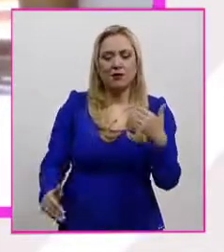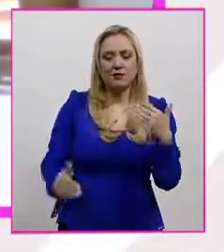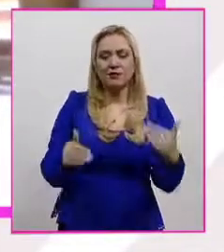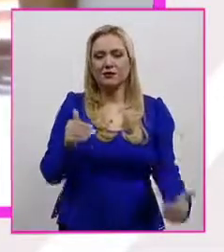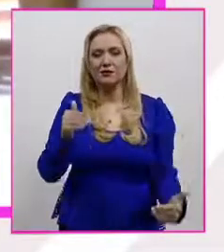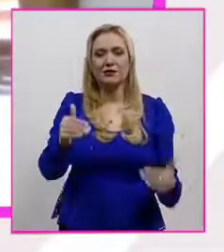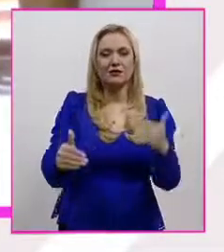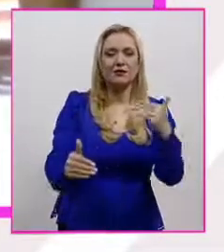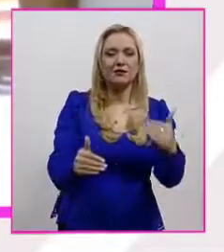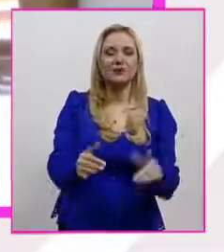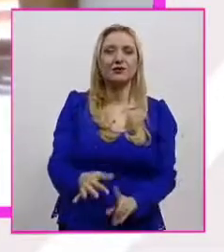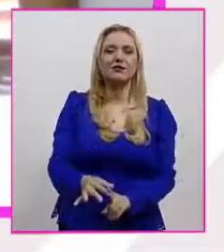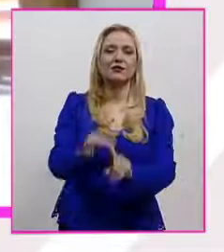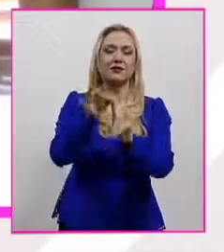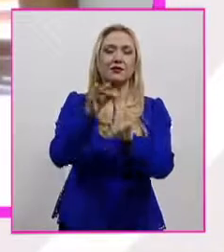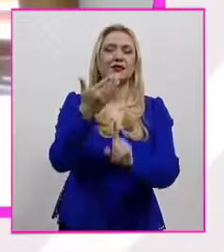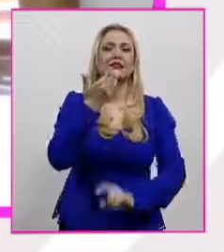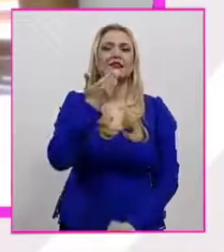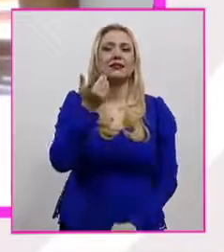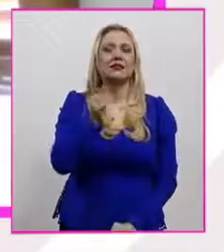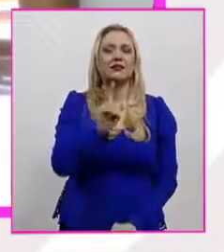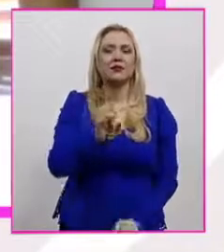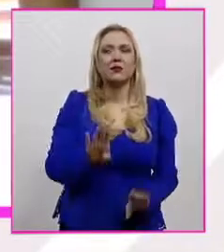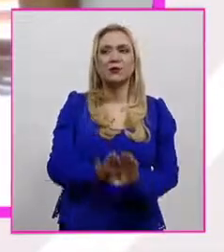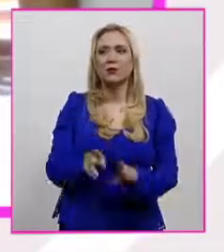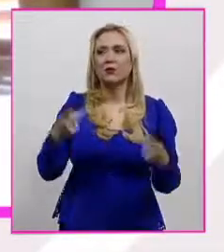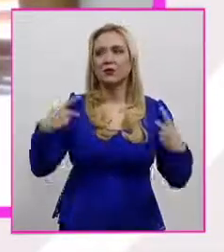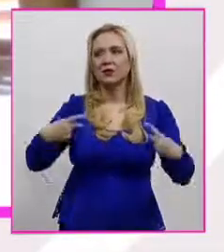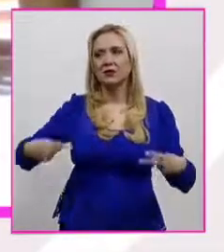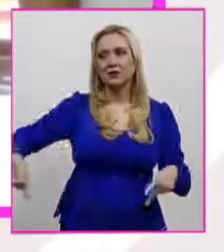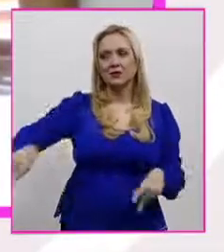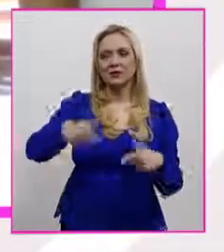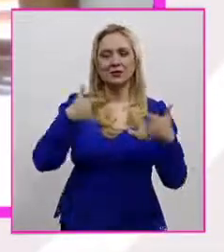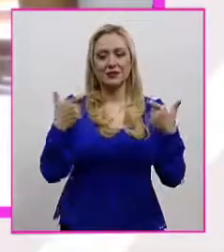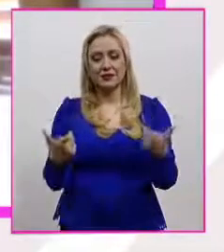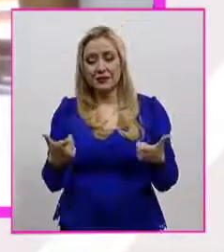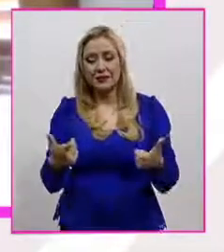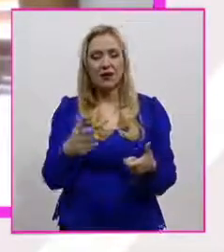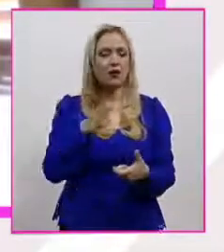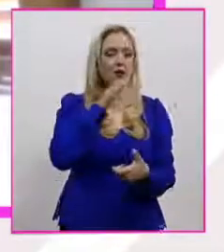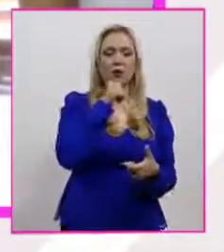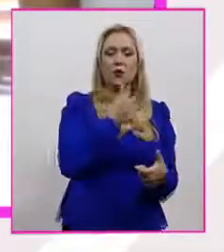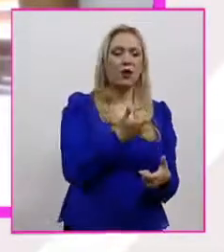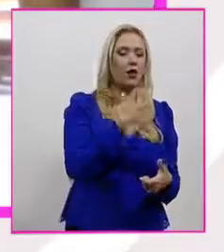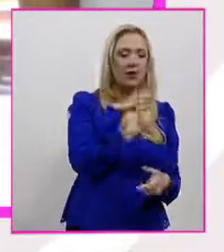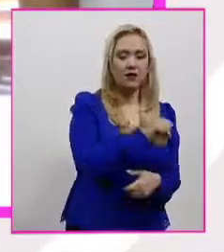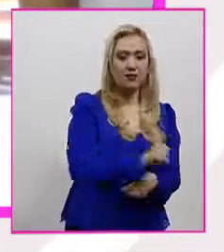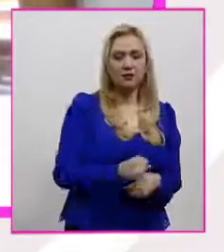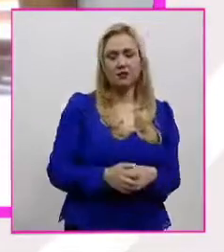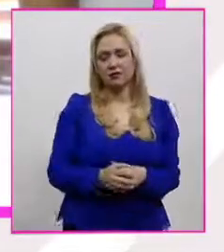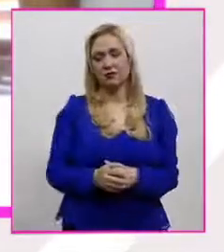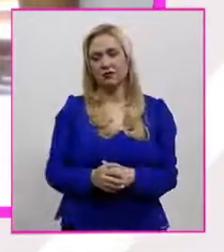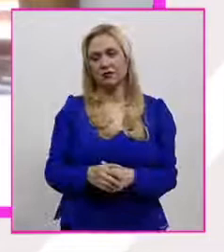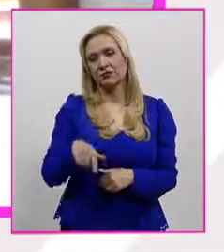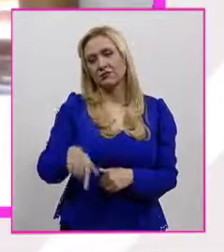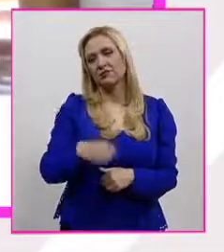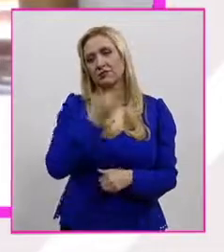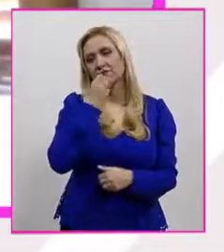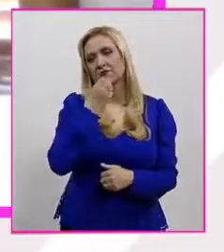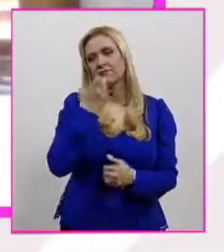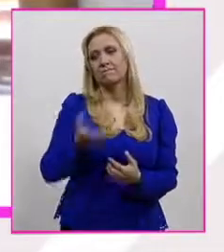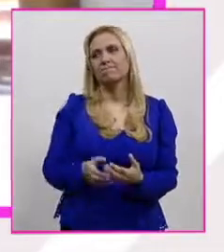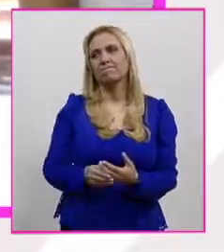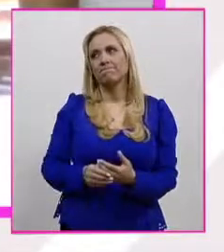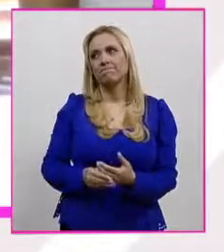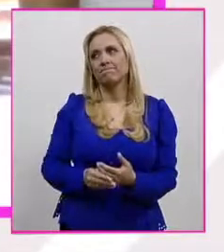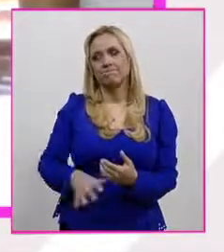configuradas por la forma en que está constituida la sociedad. Porque eso es algo que hay que tener siempre bien presente. El sistema educativo es